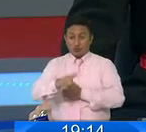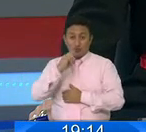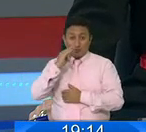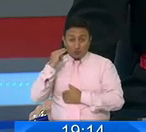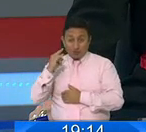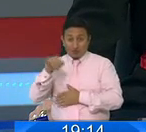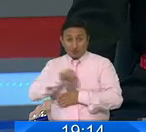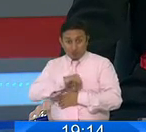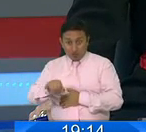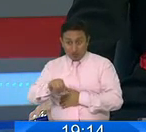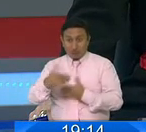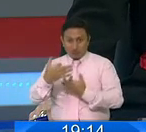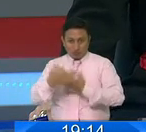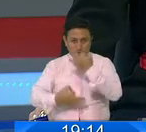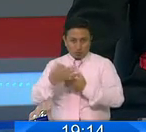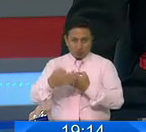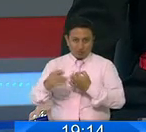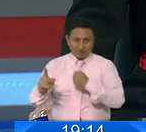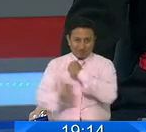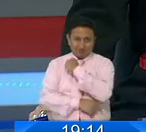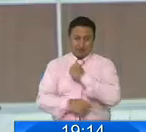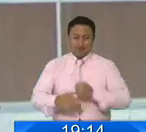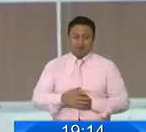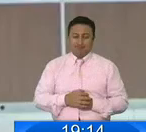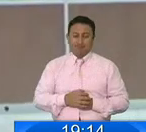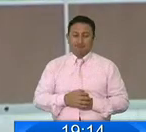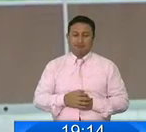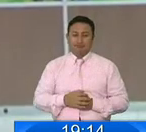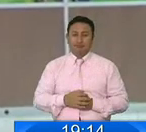estudiantes a continuación los detalles